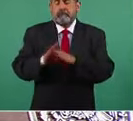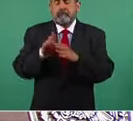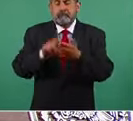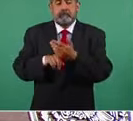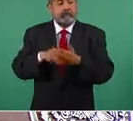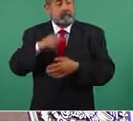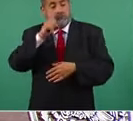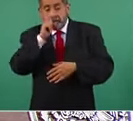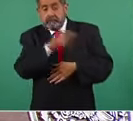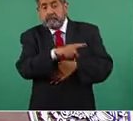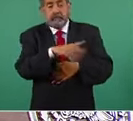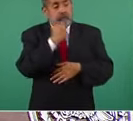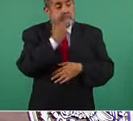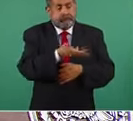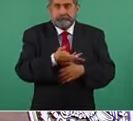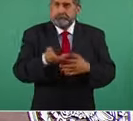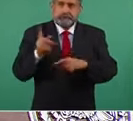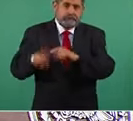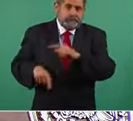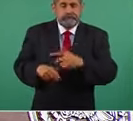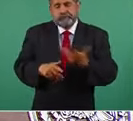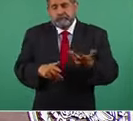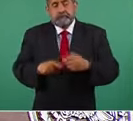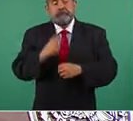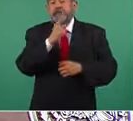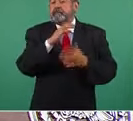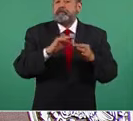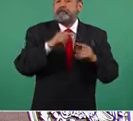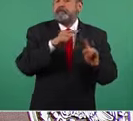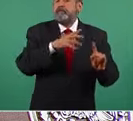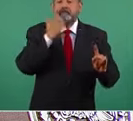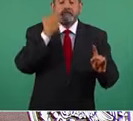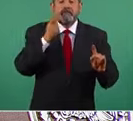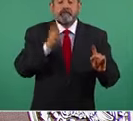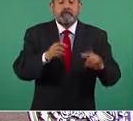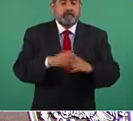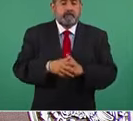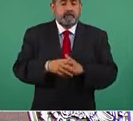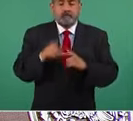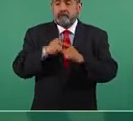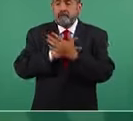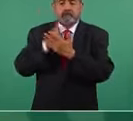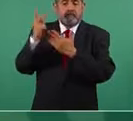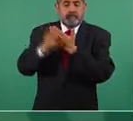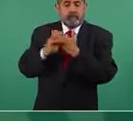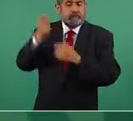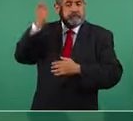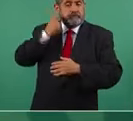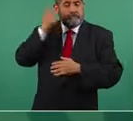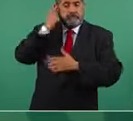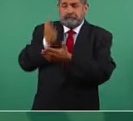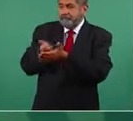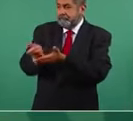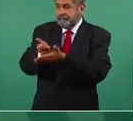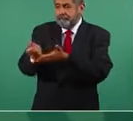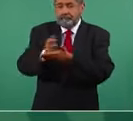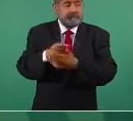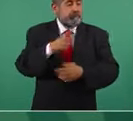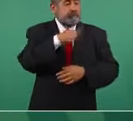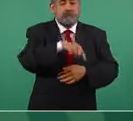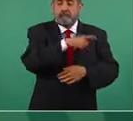también, y esto lo subrayo, todos los programas de bienestar